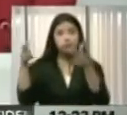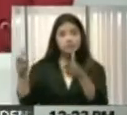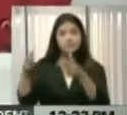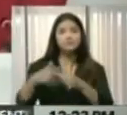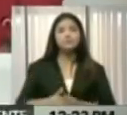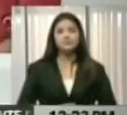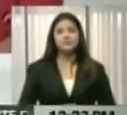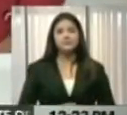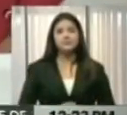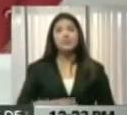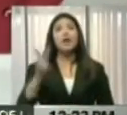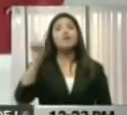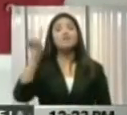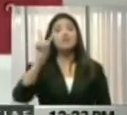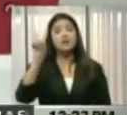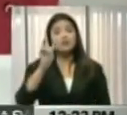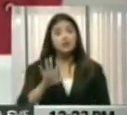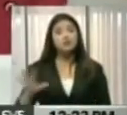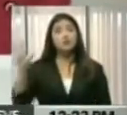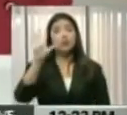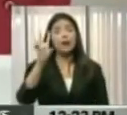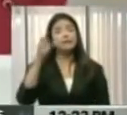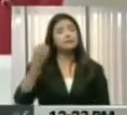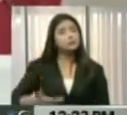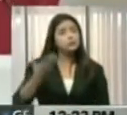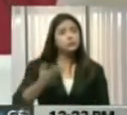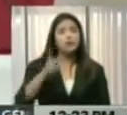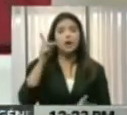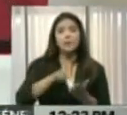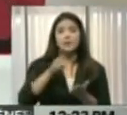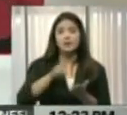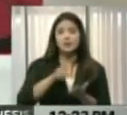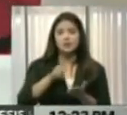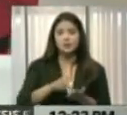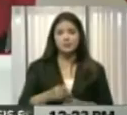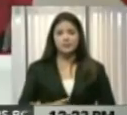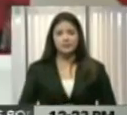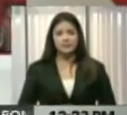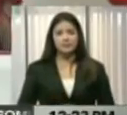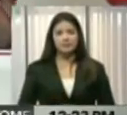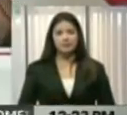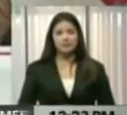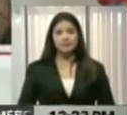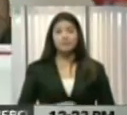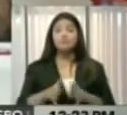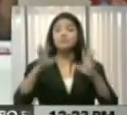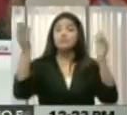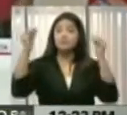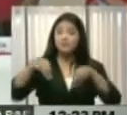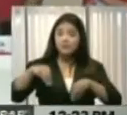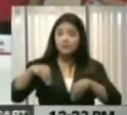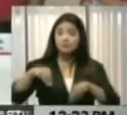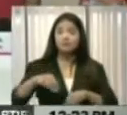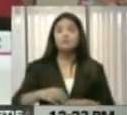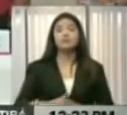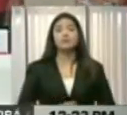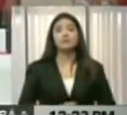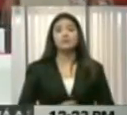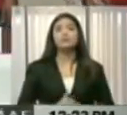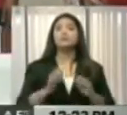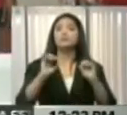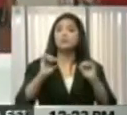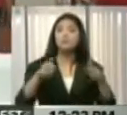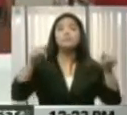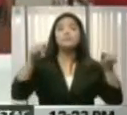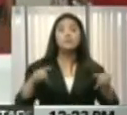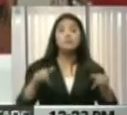Nacional, donde Venezuela pues jugará un papel importante para este acuerdo, donde ya pues ha iniciado y